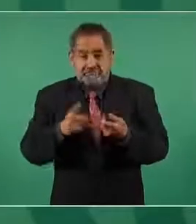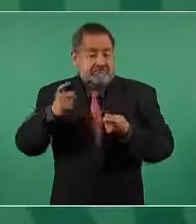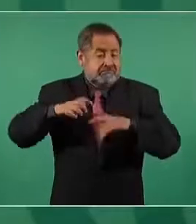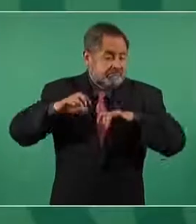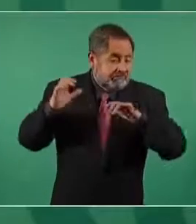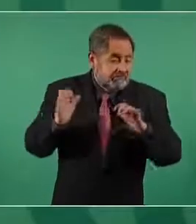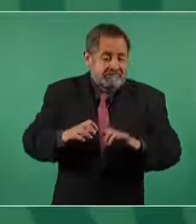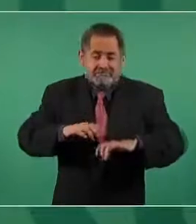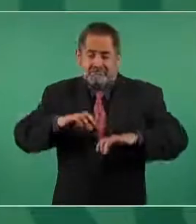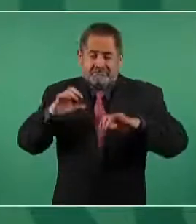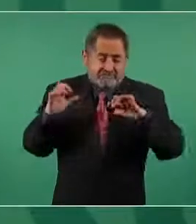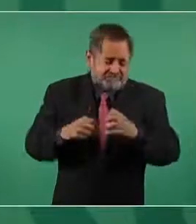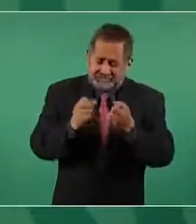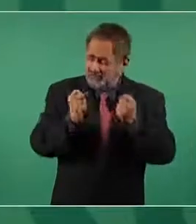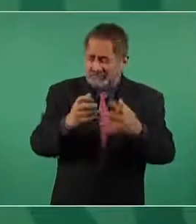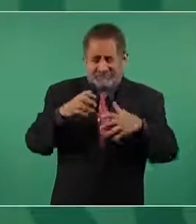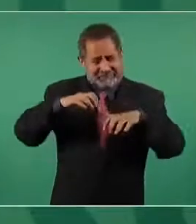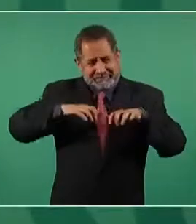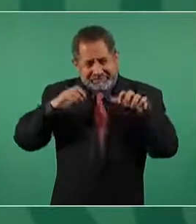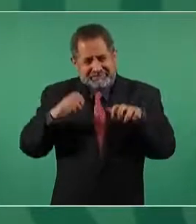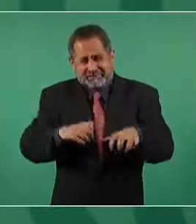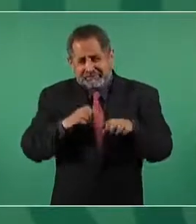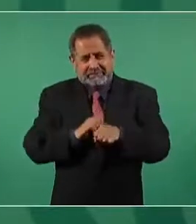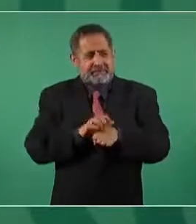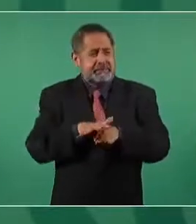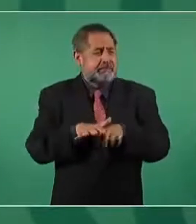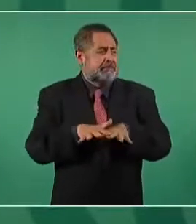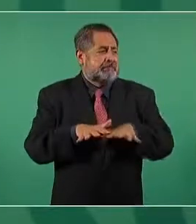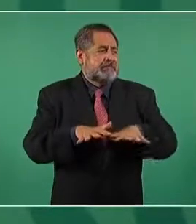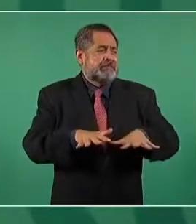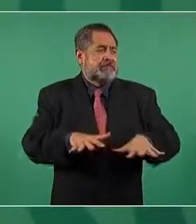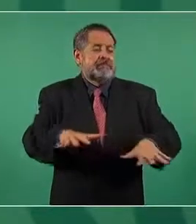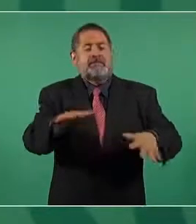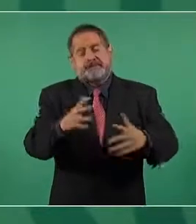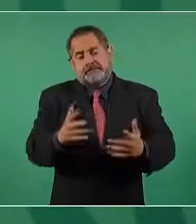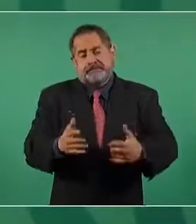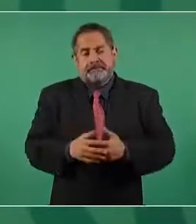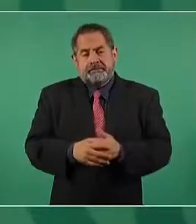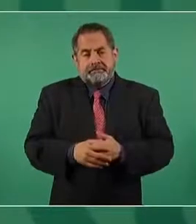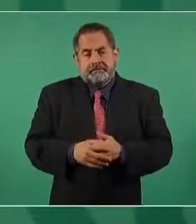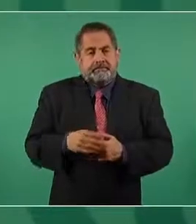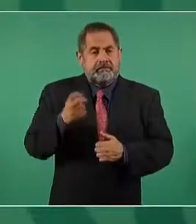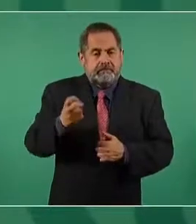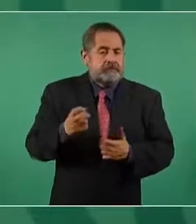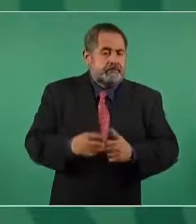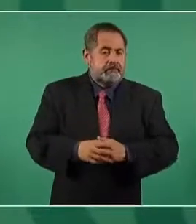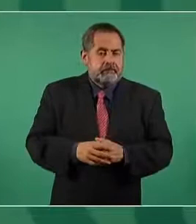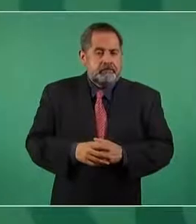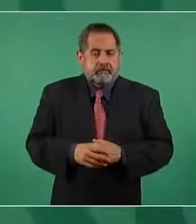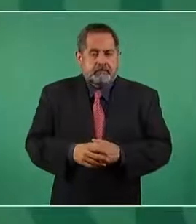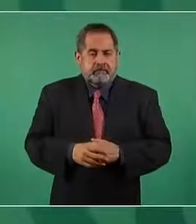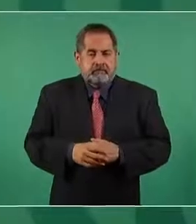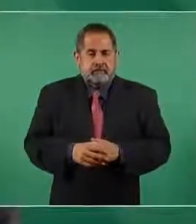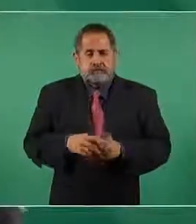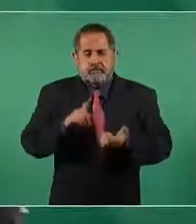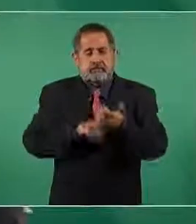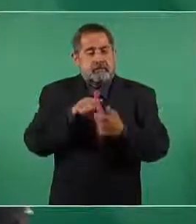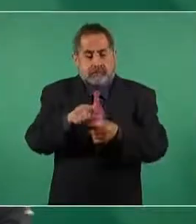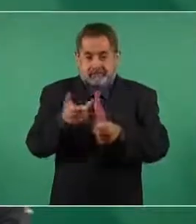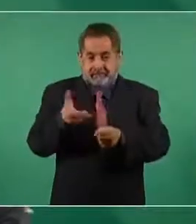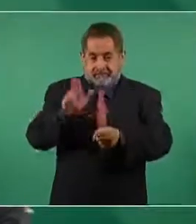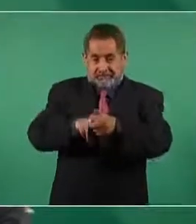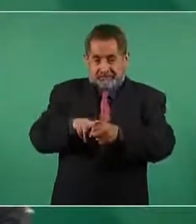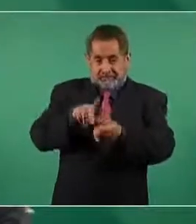lluvia, muchísima lluvia, y ahí donde está el